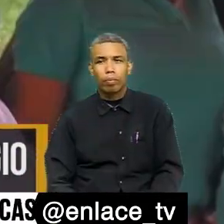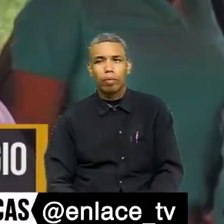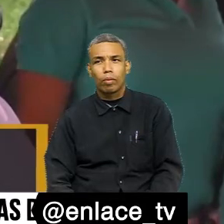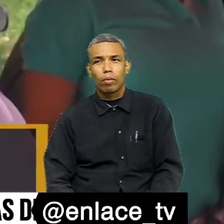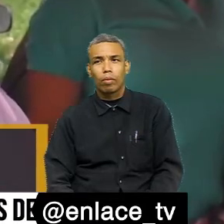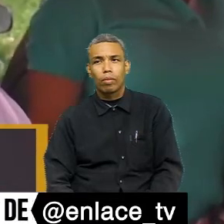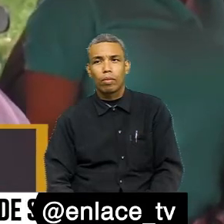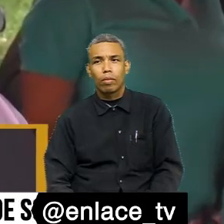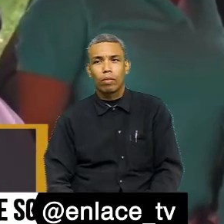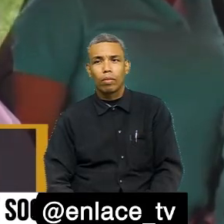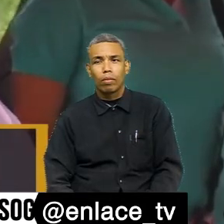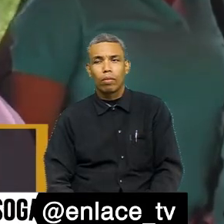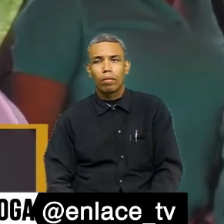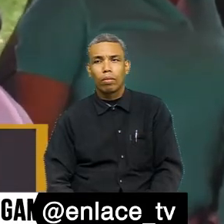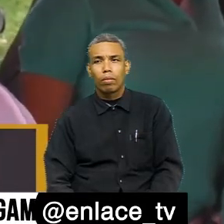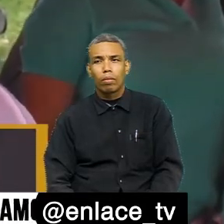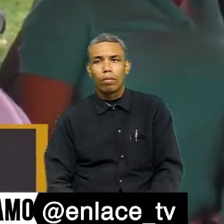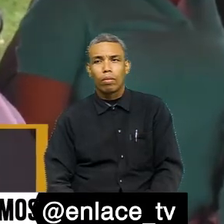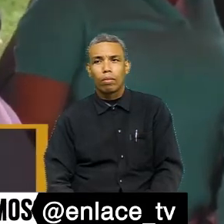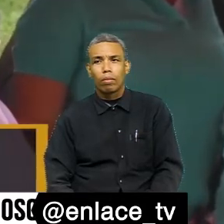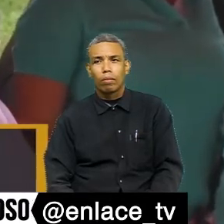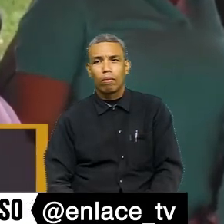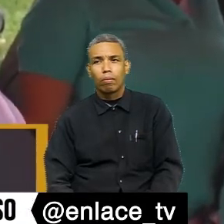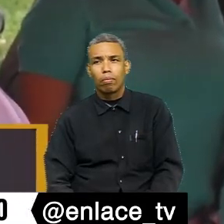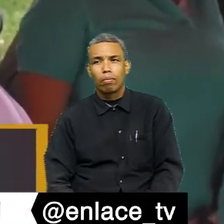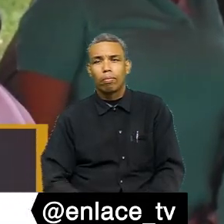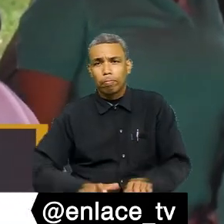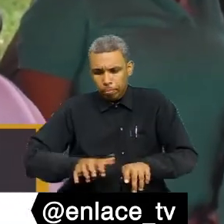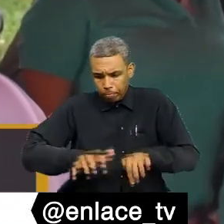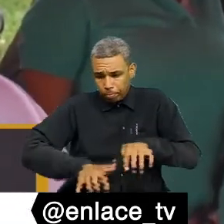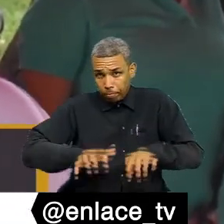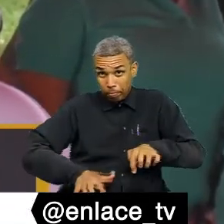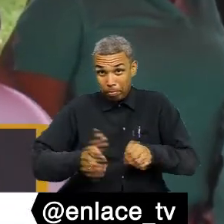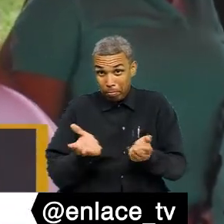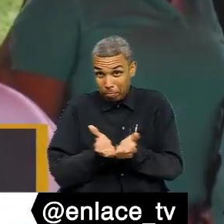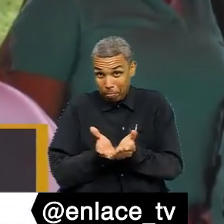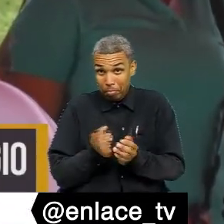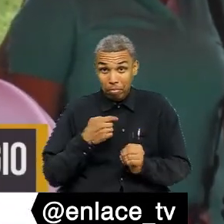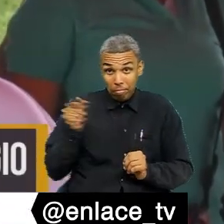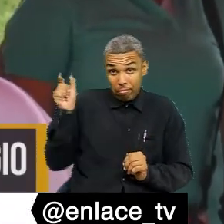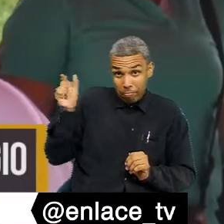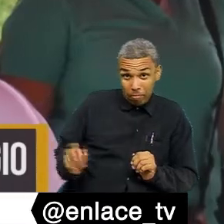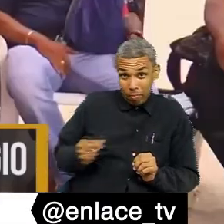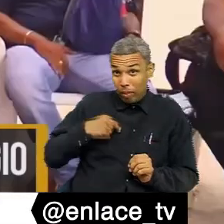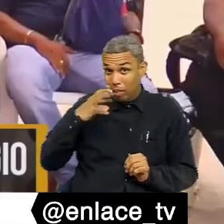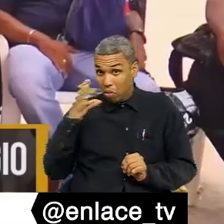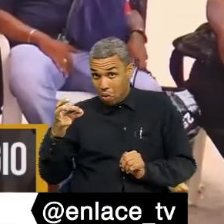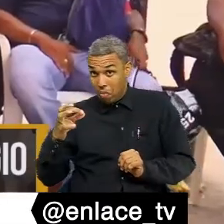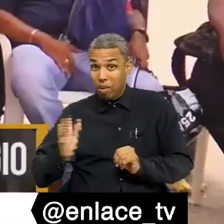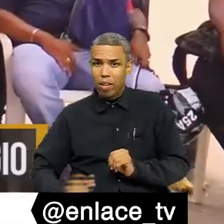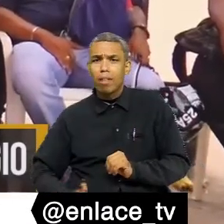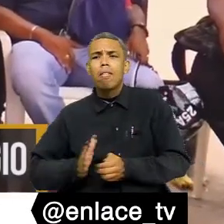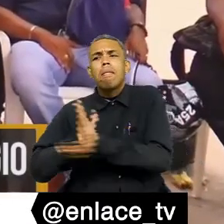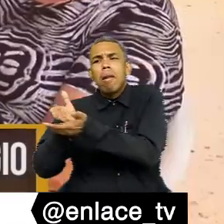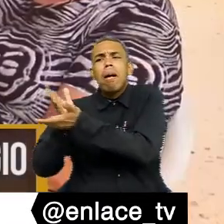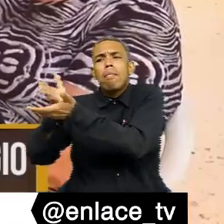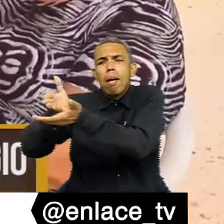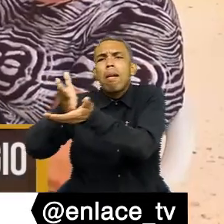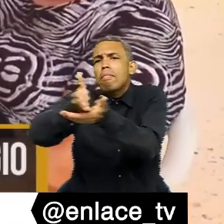El hecho de que el secretario de Educación haya utilizado el puerta a puerta para promocionar el mega colegio.